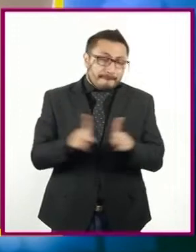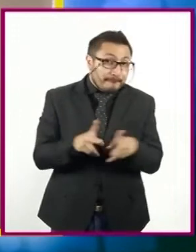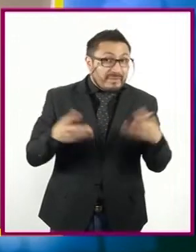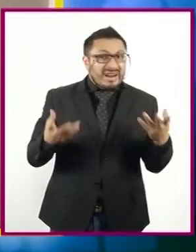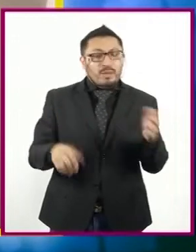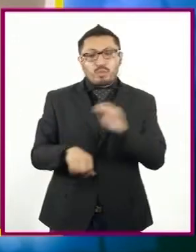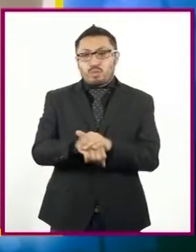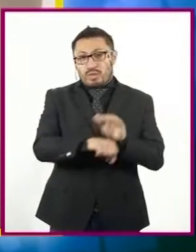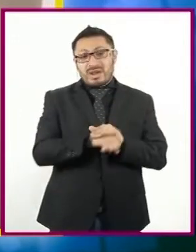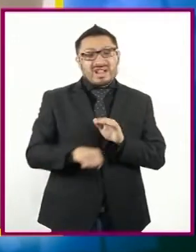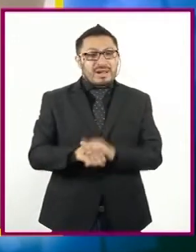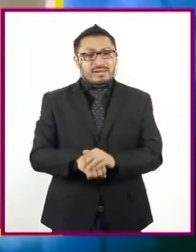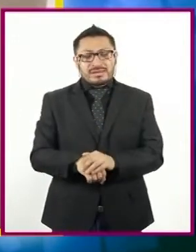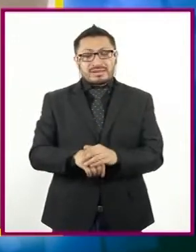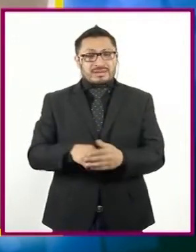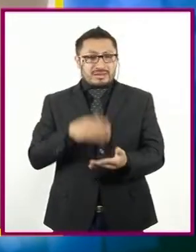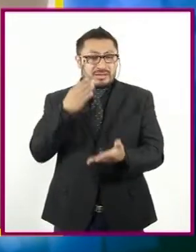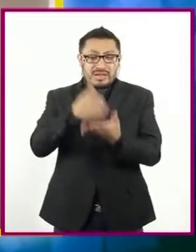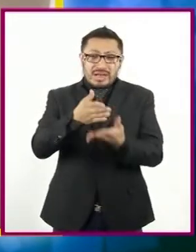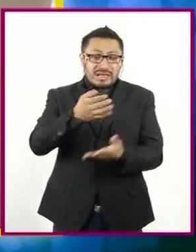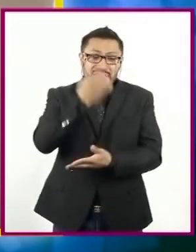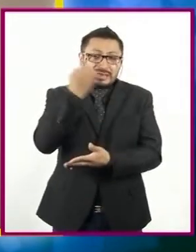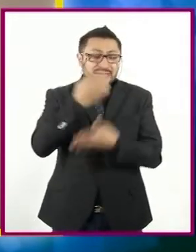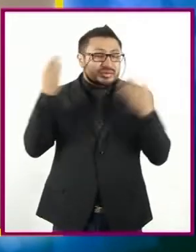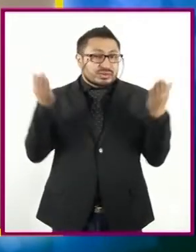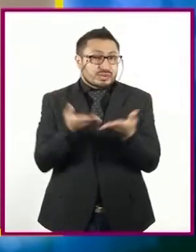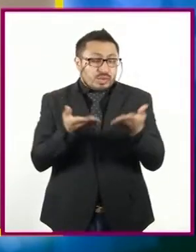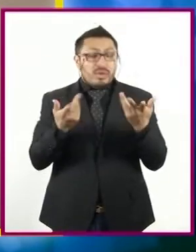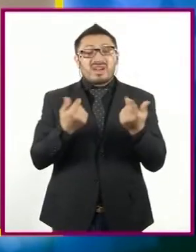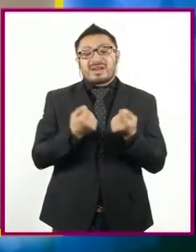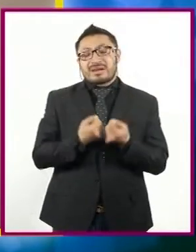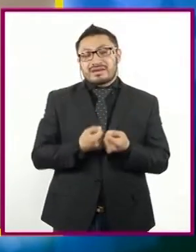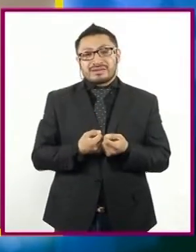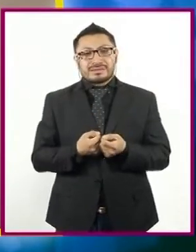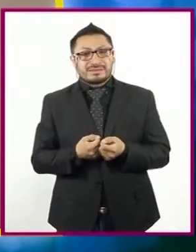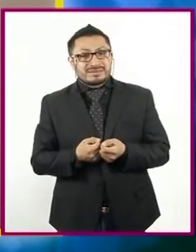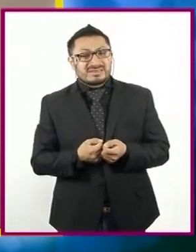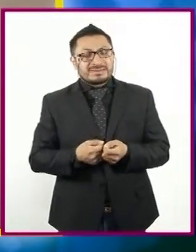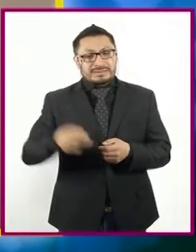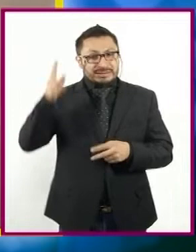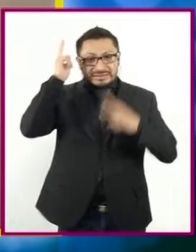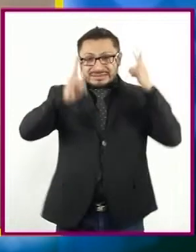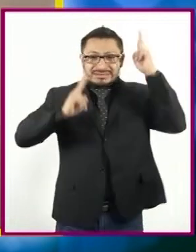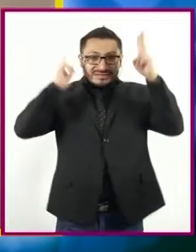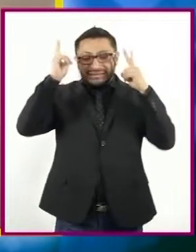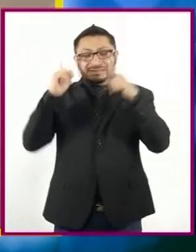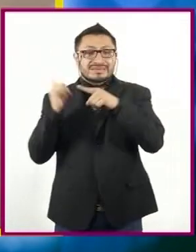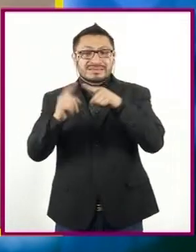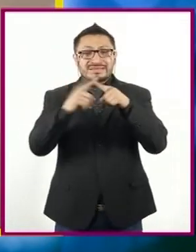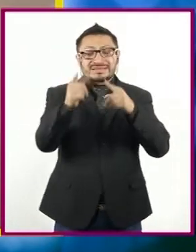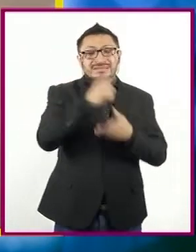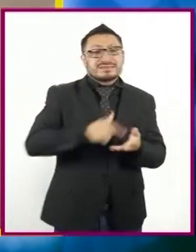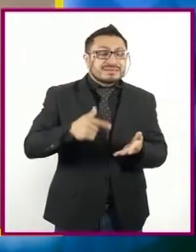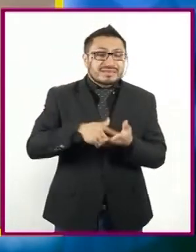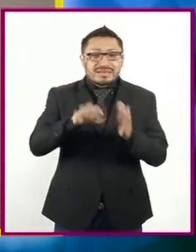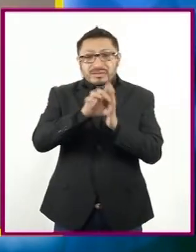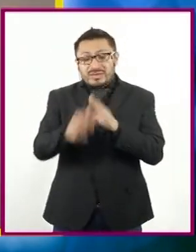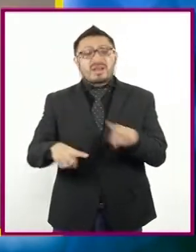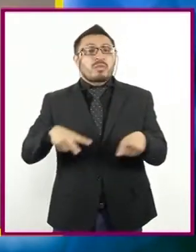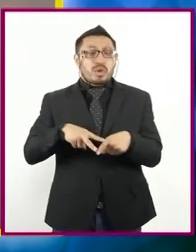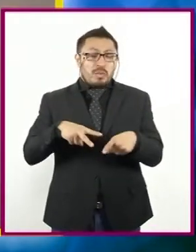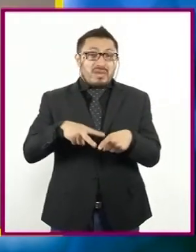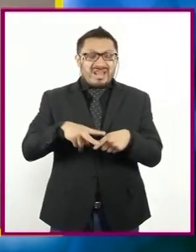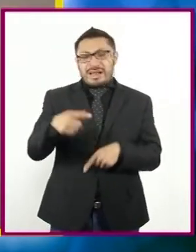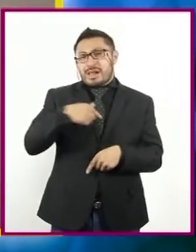y mis amigos, asistir a clases presenciales y poder visitar diversos lugares, como el parque.